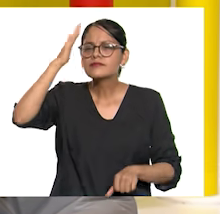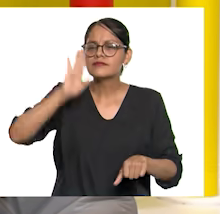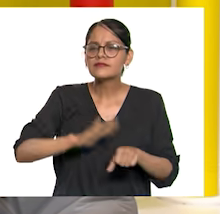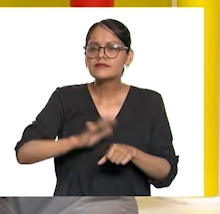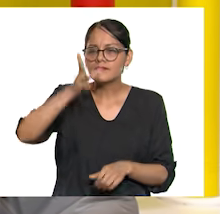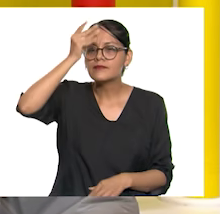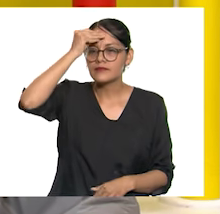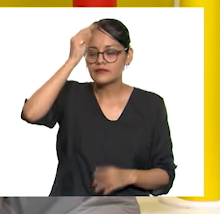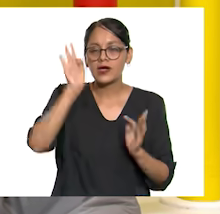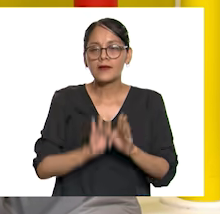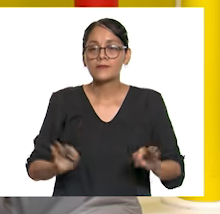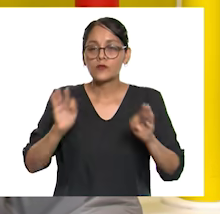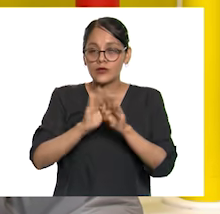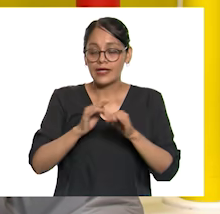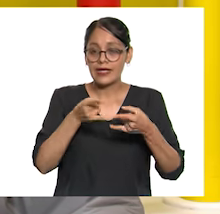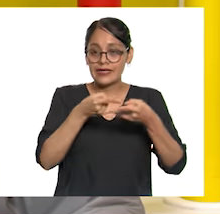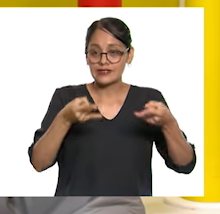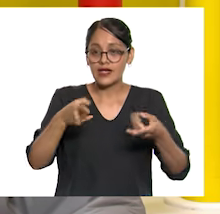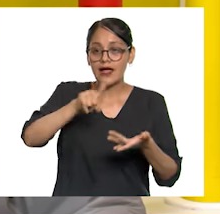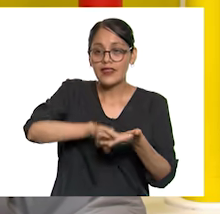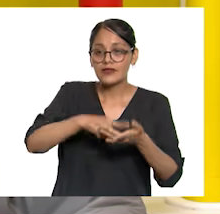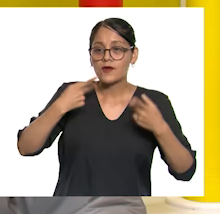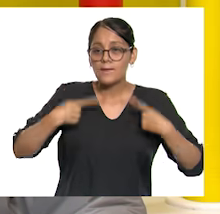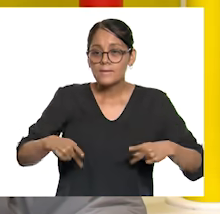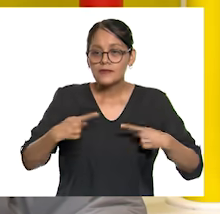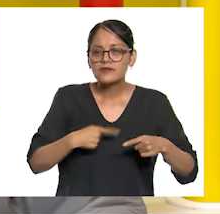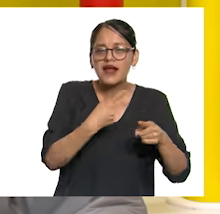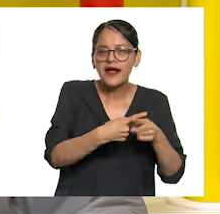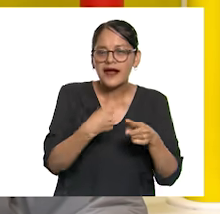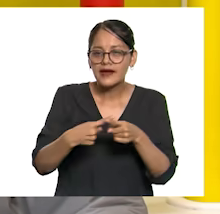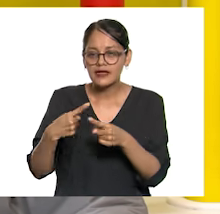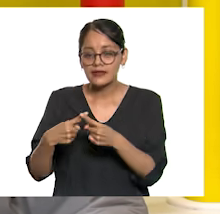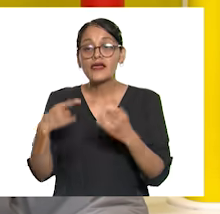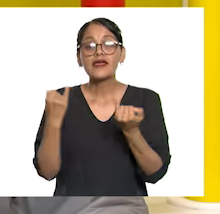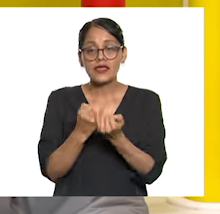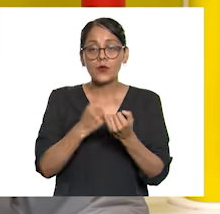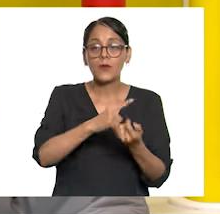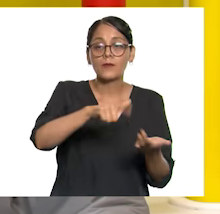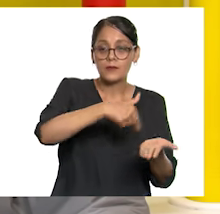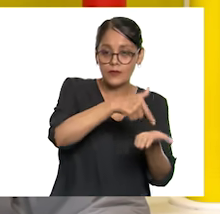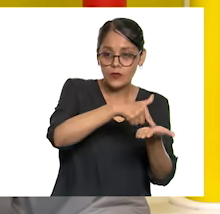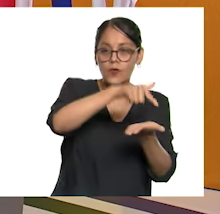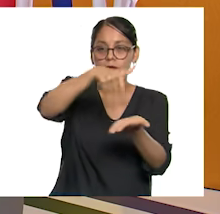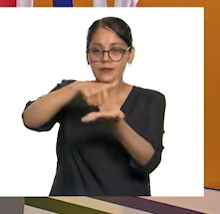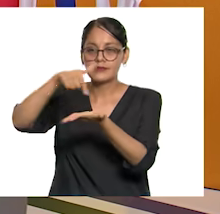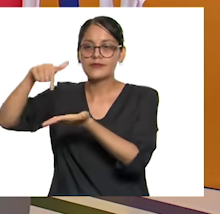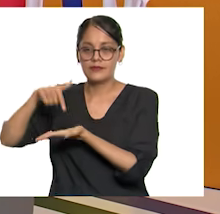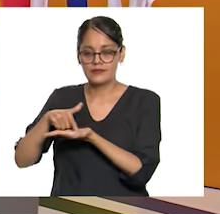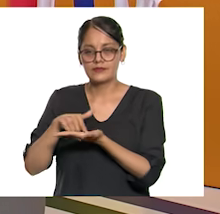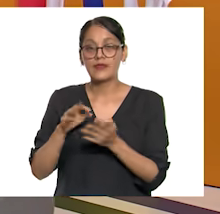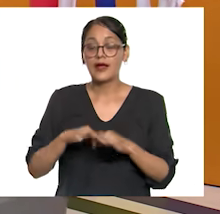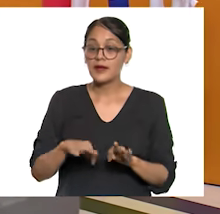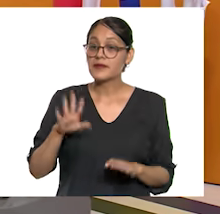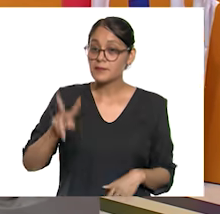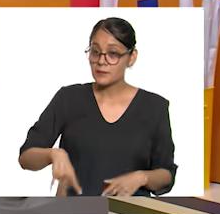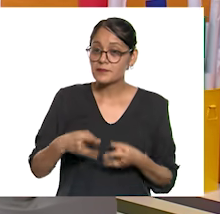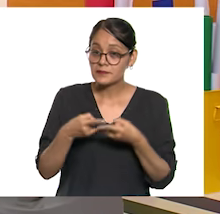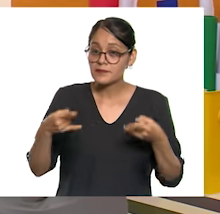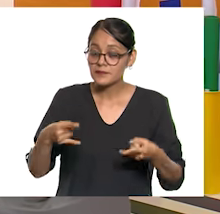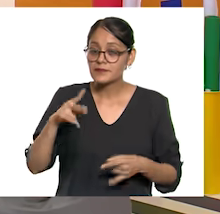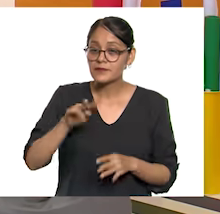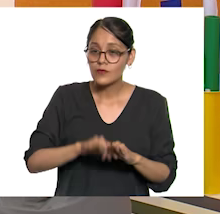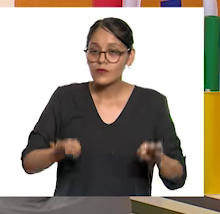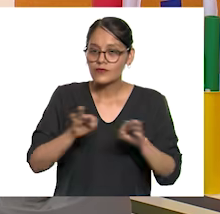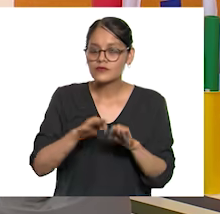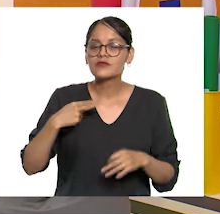importancia de los personajes y de los escenarios en un cuento. ¡Qué importante es para el cuento! ¿Y